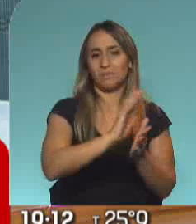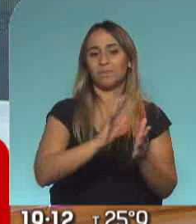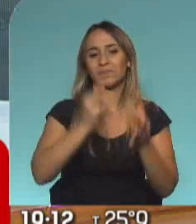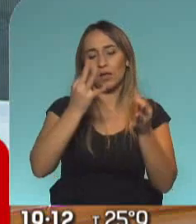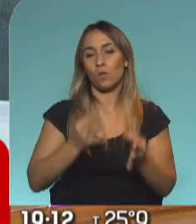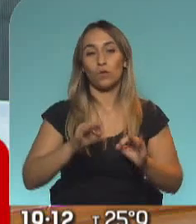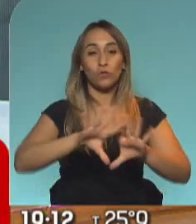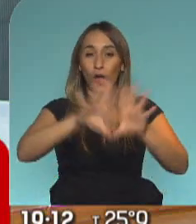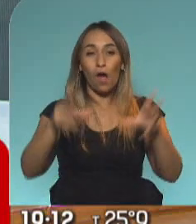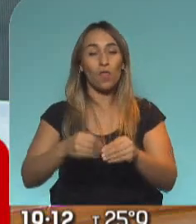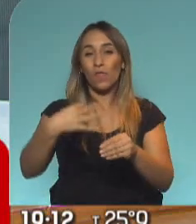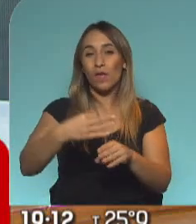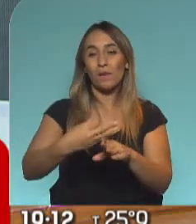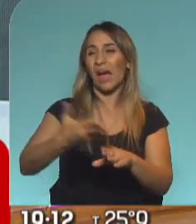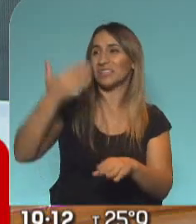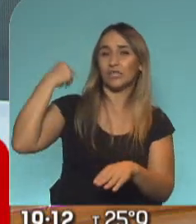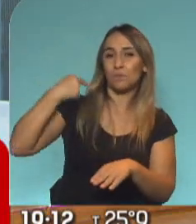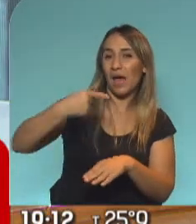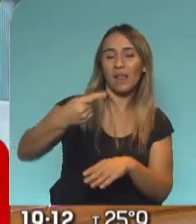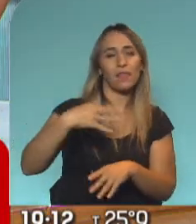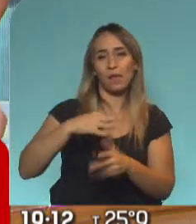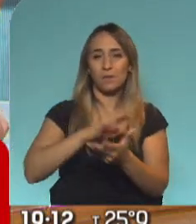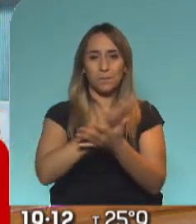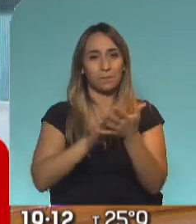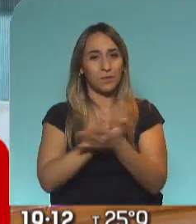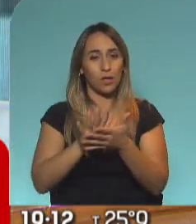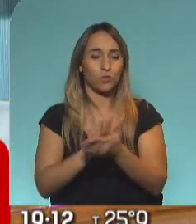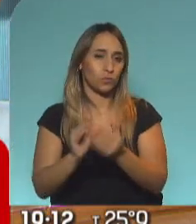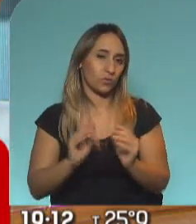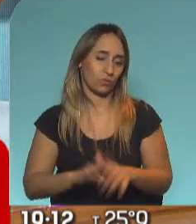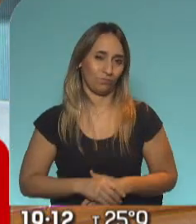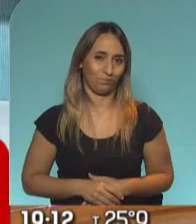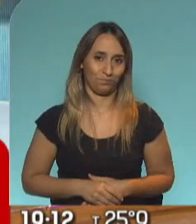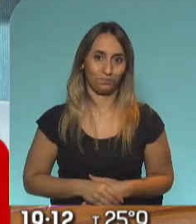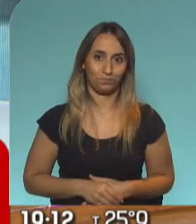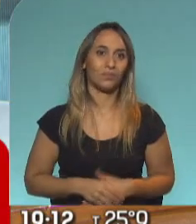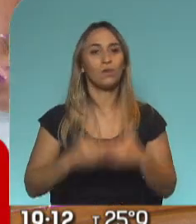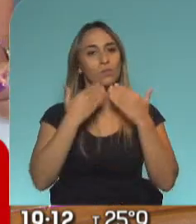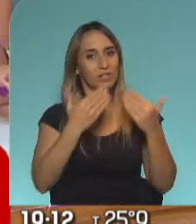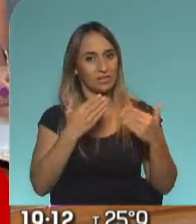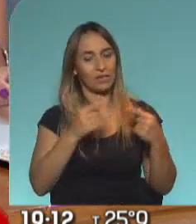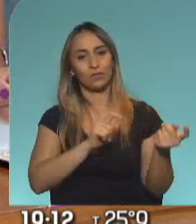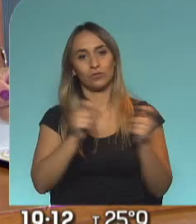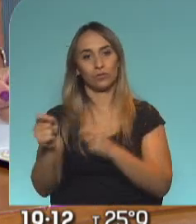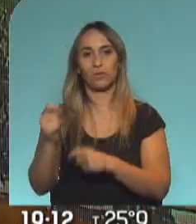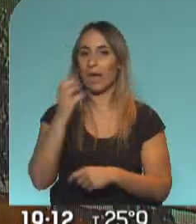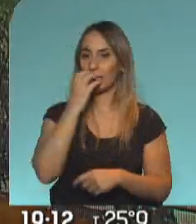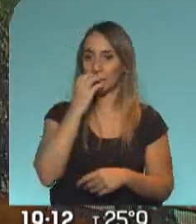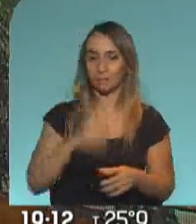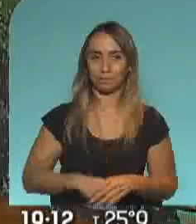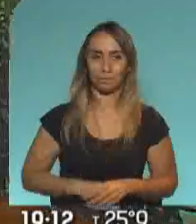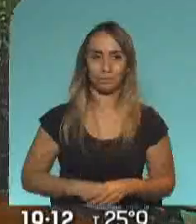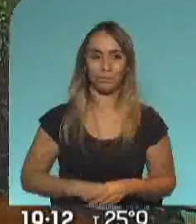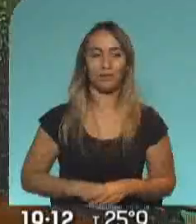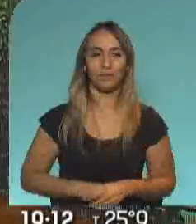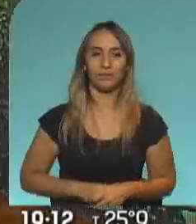haberse aclarado hace muchas semanas y no en este contexto en que se aclaró hoy. Gracias, Néstor. Seguimos con Ariel y Nicolás Fiorentino. Que